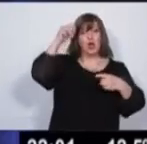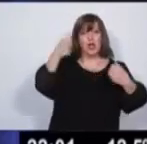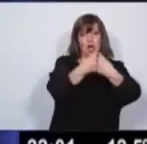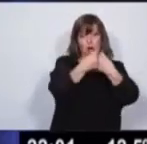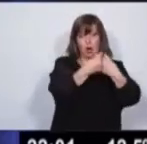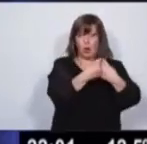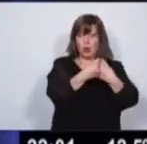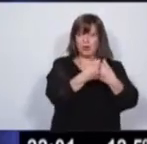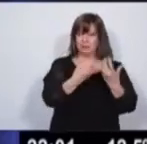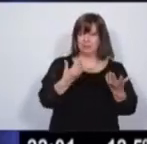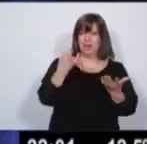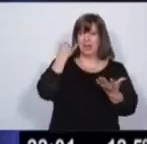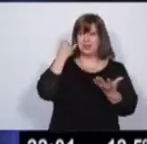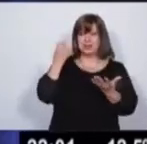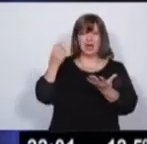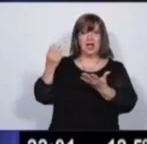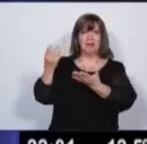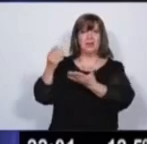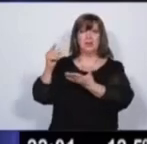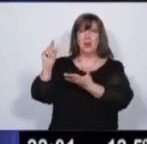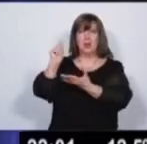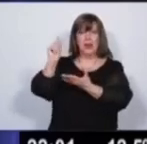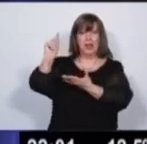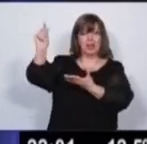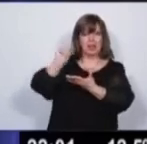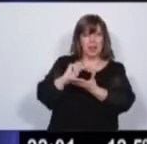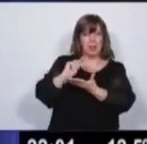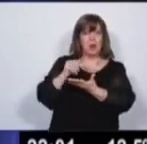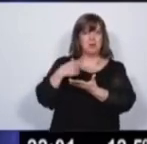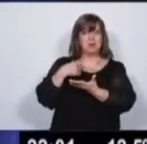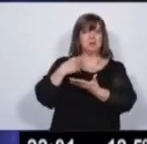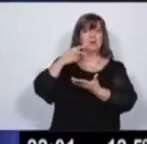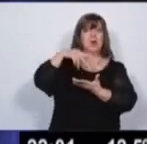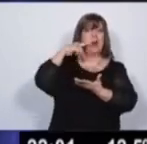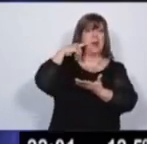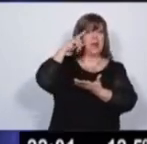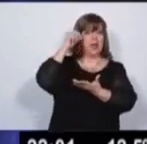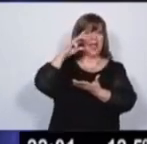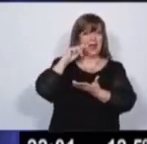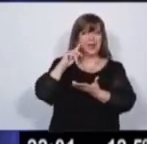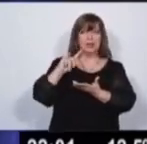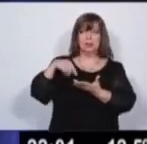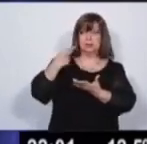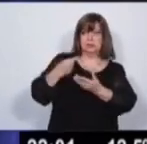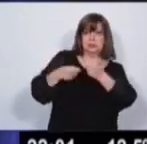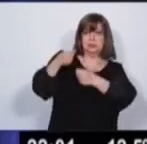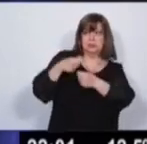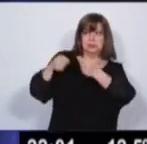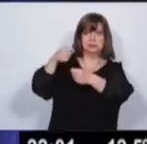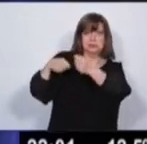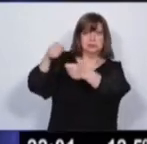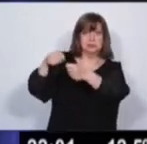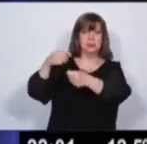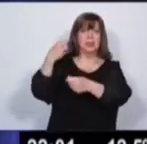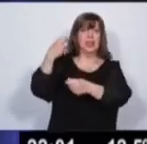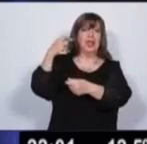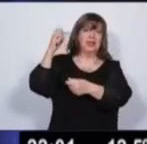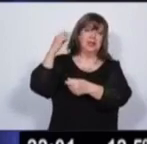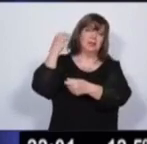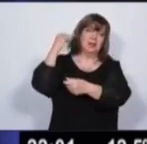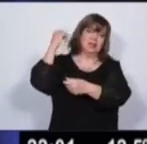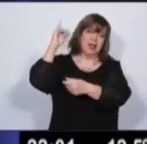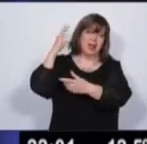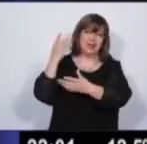de dólares con el Credit suiz que después el ministro Lisandro nieri se encargó de renegociar con un costo de intereses millonarios